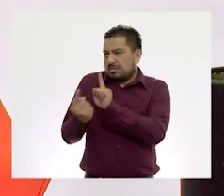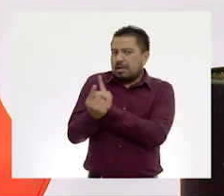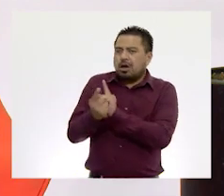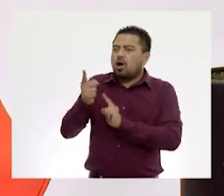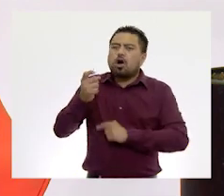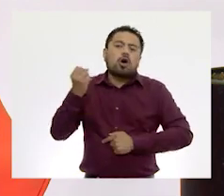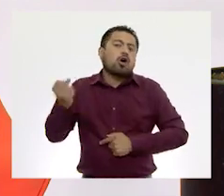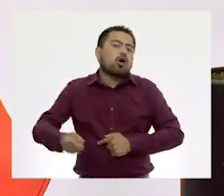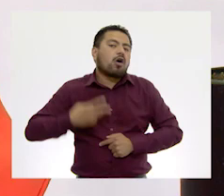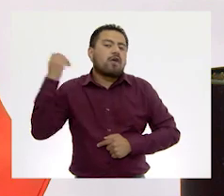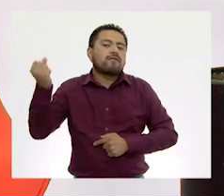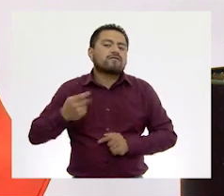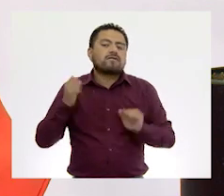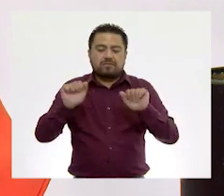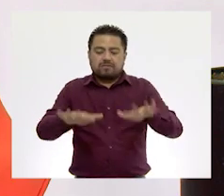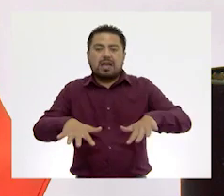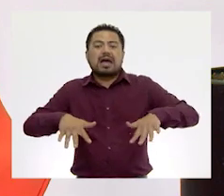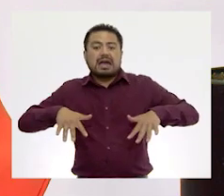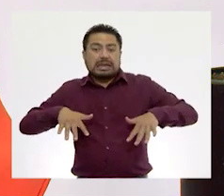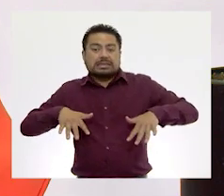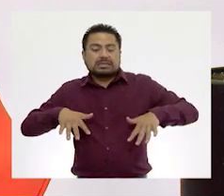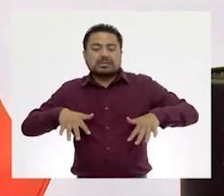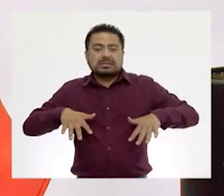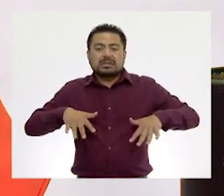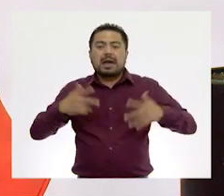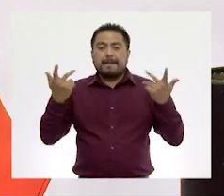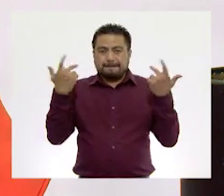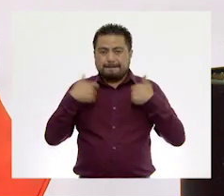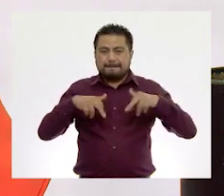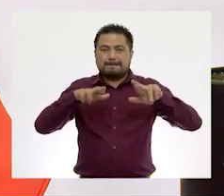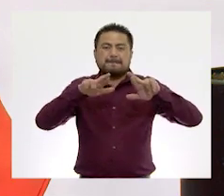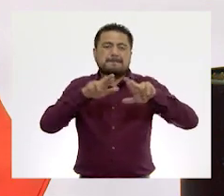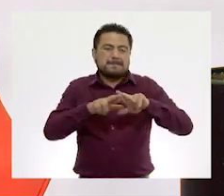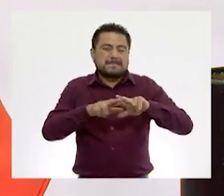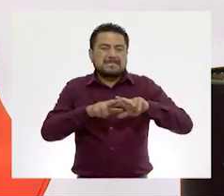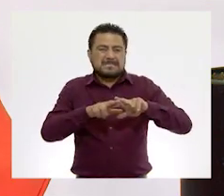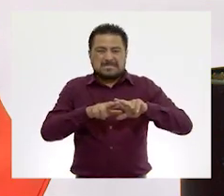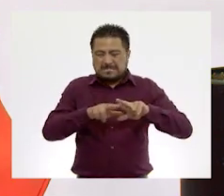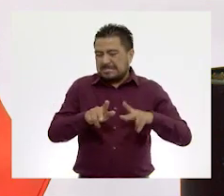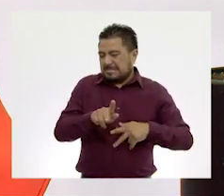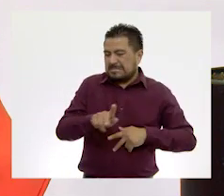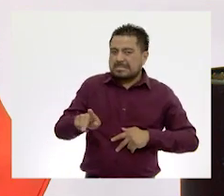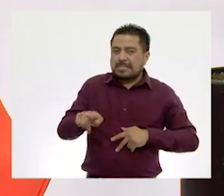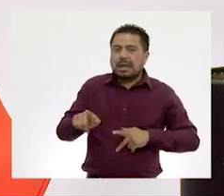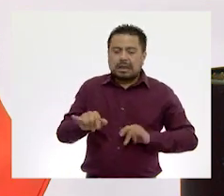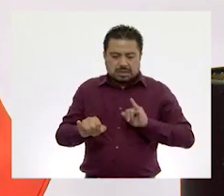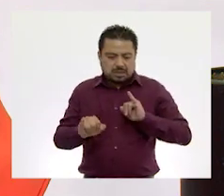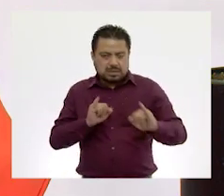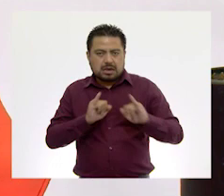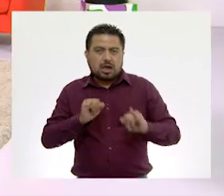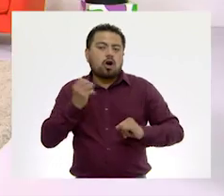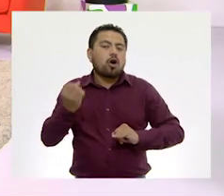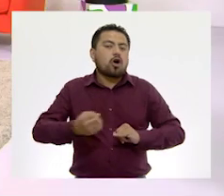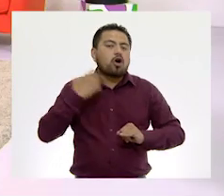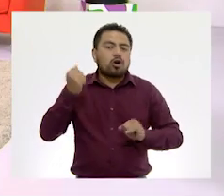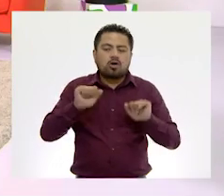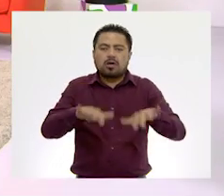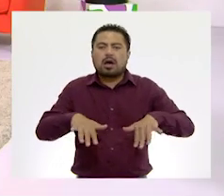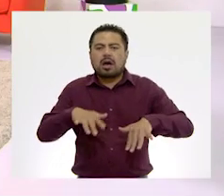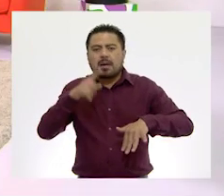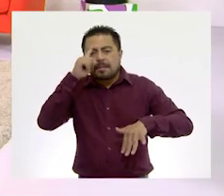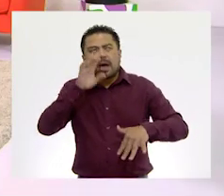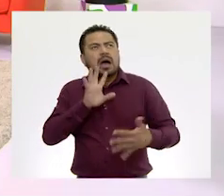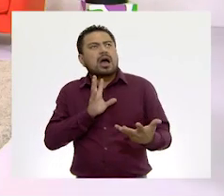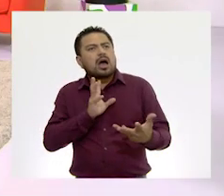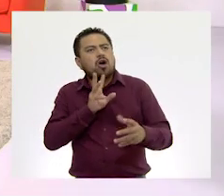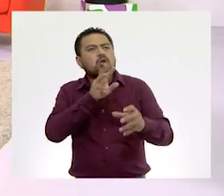la conferencia. Ajá. Y las maestras, sus maestras interpretaron la conferencia para que estuviéramos